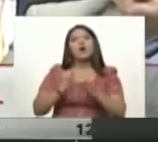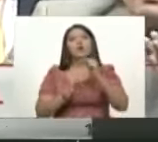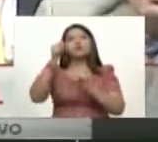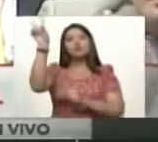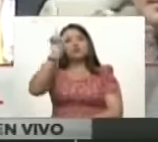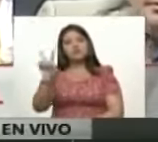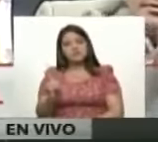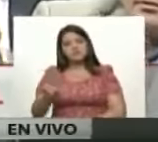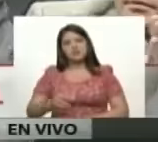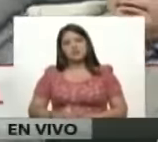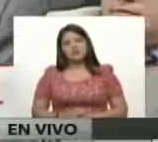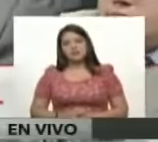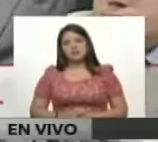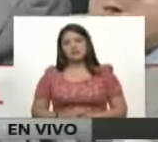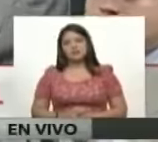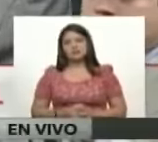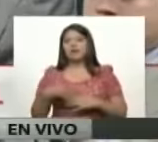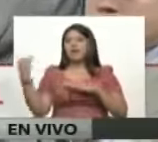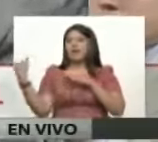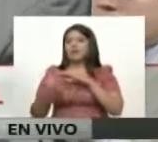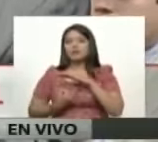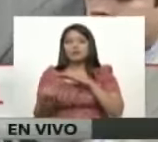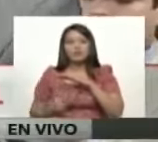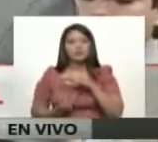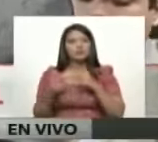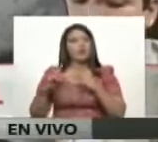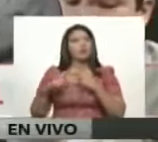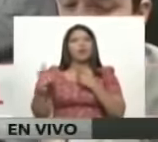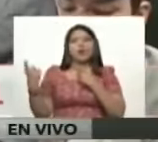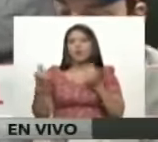Venezuela, a sus instituciones, a su